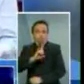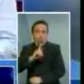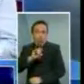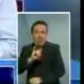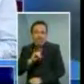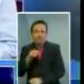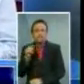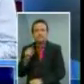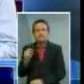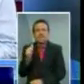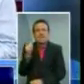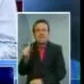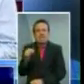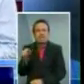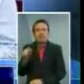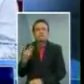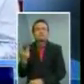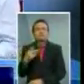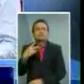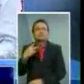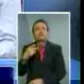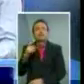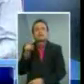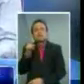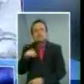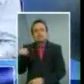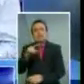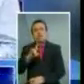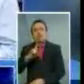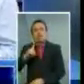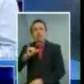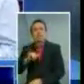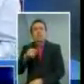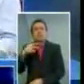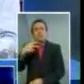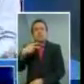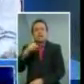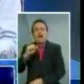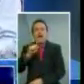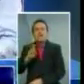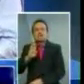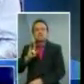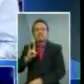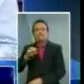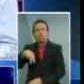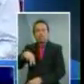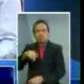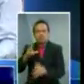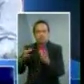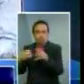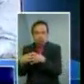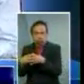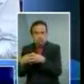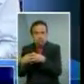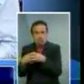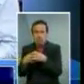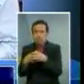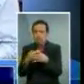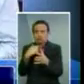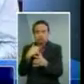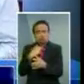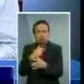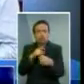estaba el jefe de bancada, que es Gustavo Abun, para nosotros manifestarle en qué estábamos, qué es lo que pensábamos, y ratificarle efectivamente que nosotros seguimos siendo de la